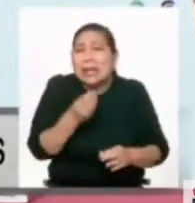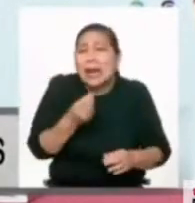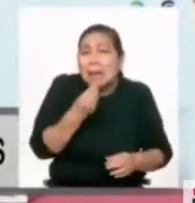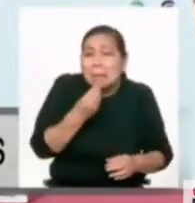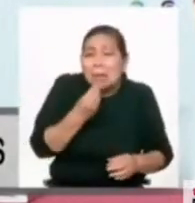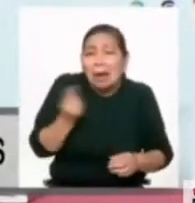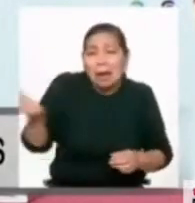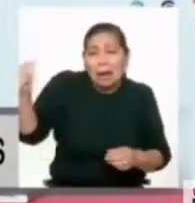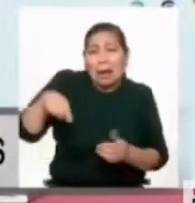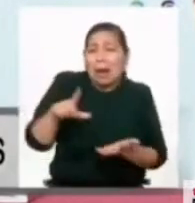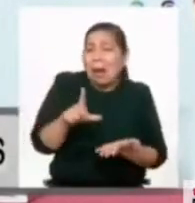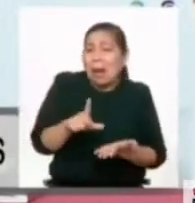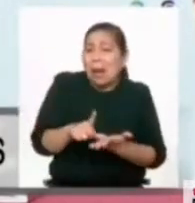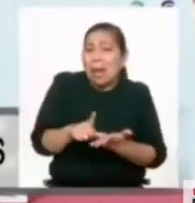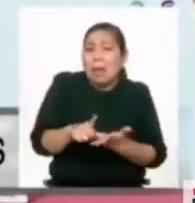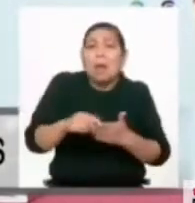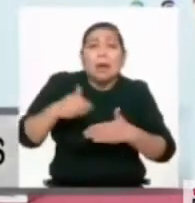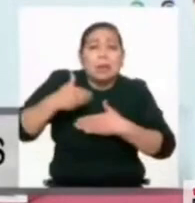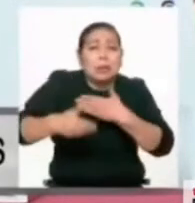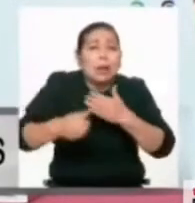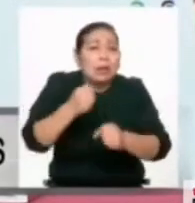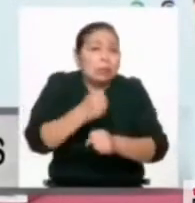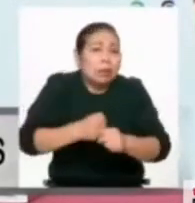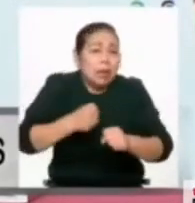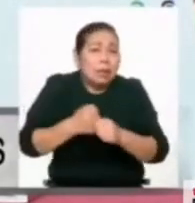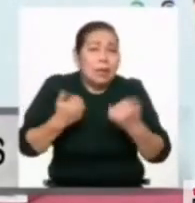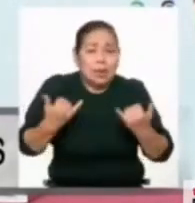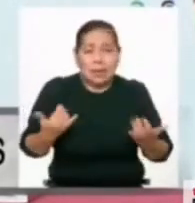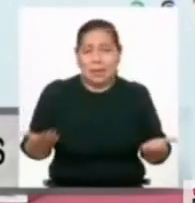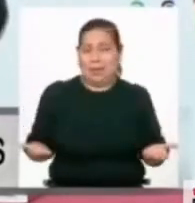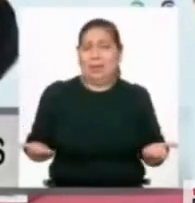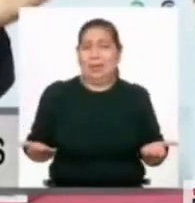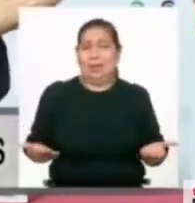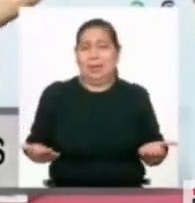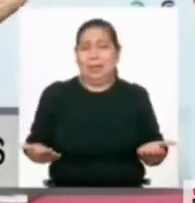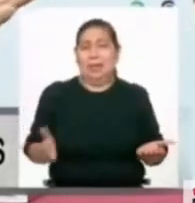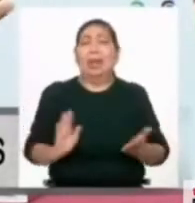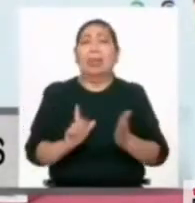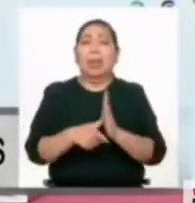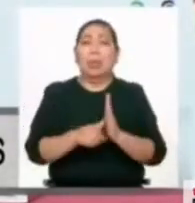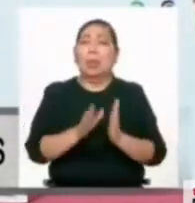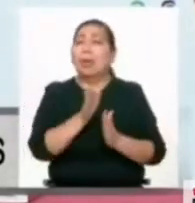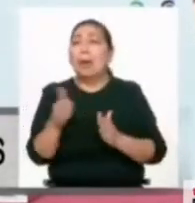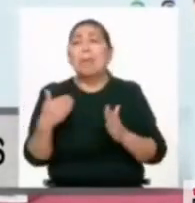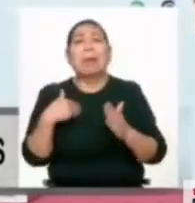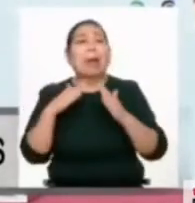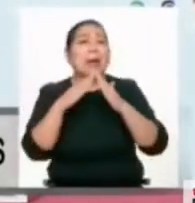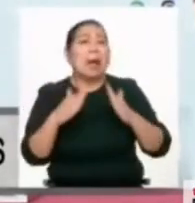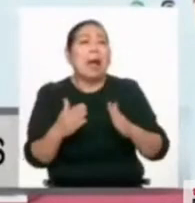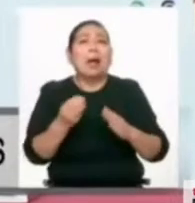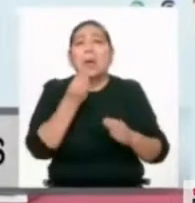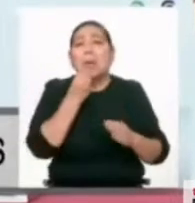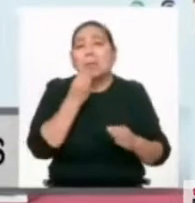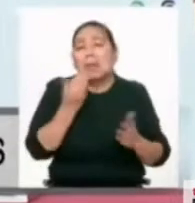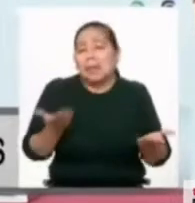almorzar, llegamos aquí a Lima y continuamos con el trabajo aquí. Y recién vamos a nuestras casas y